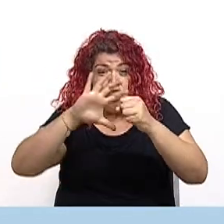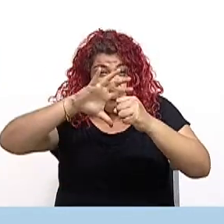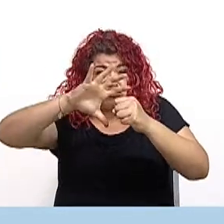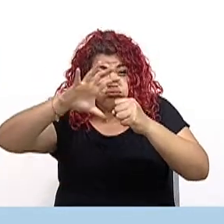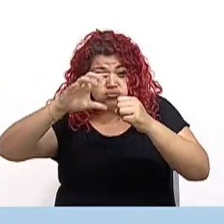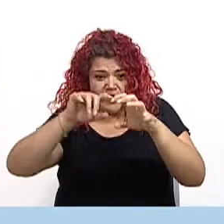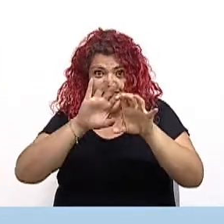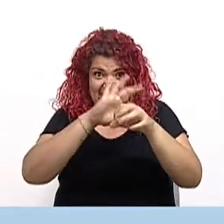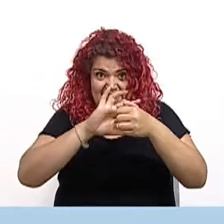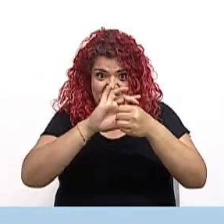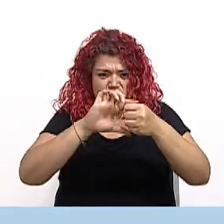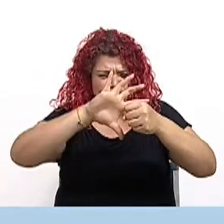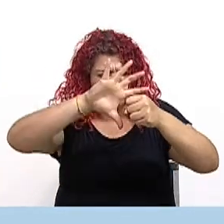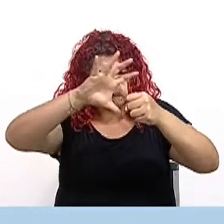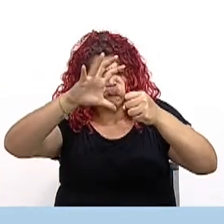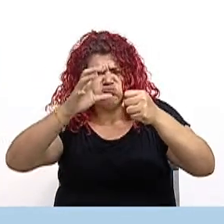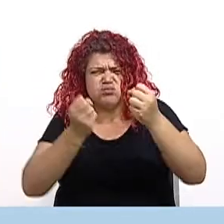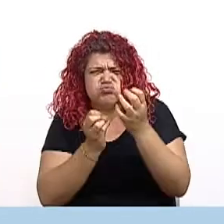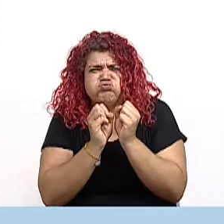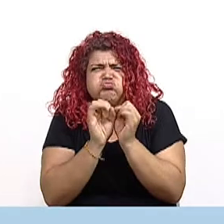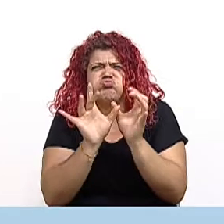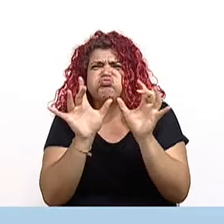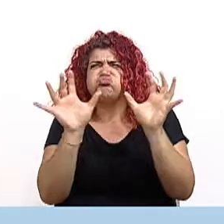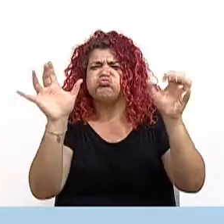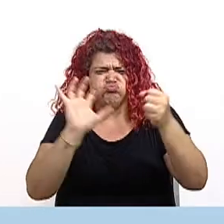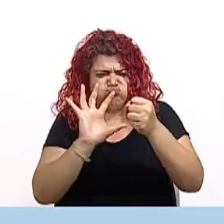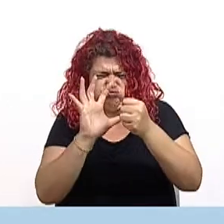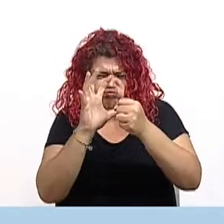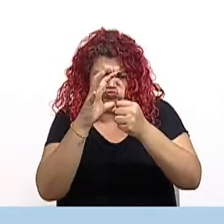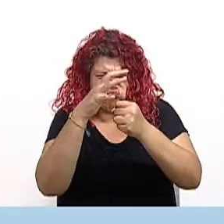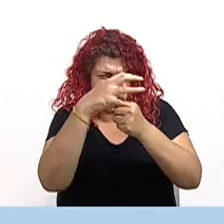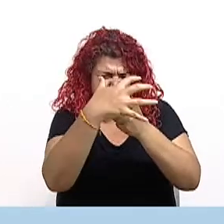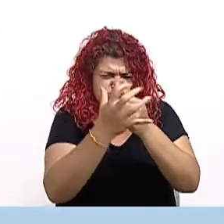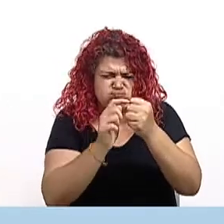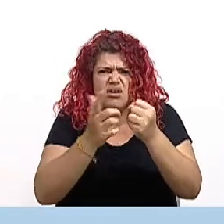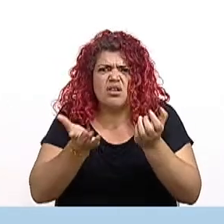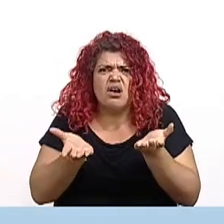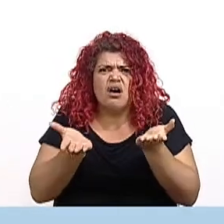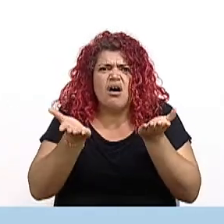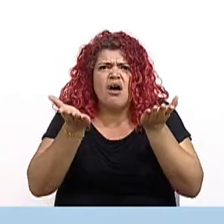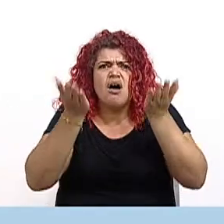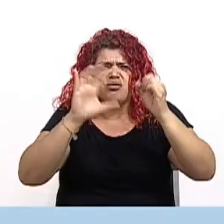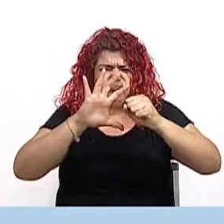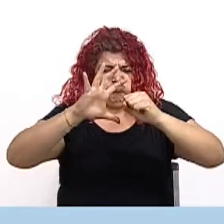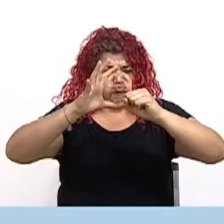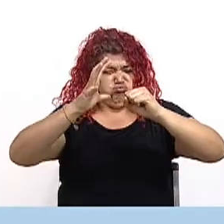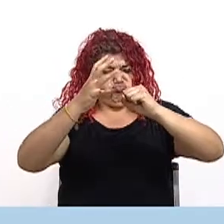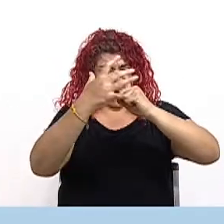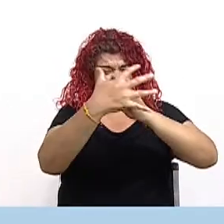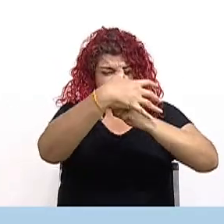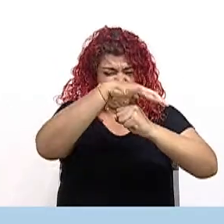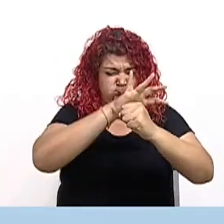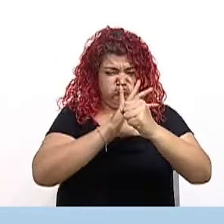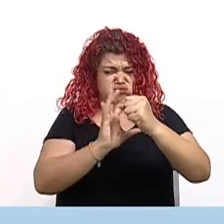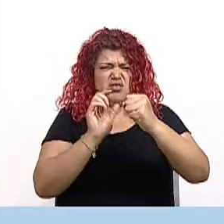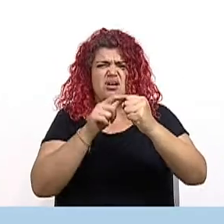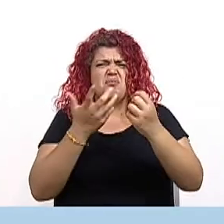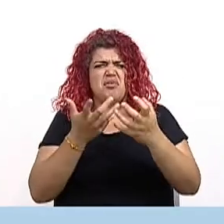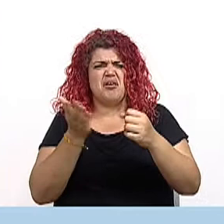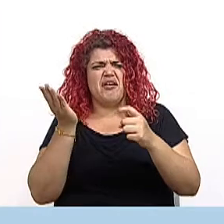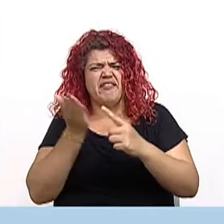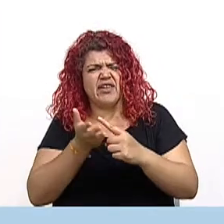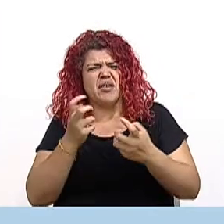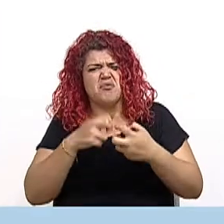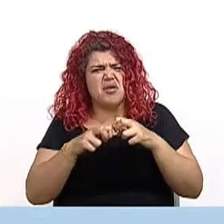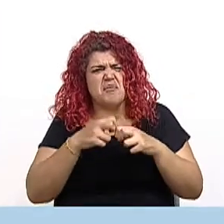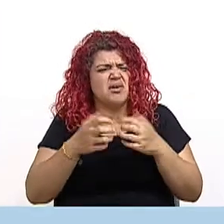venido en aumento. ¿Por qué han venido en aumento? ¿Cuál es el problema que afecta a nuestro planeta? Aquí vamos a recordar algunas de las causas más notables,